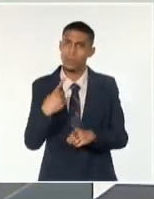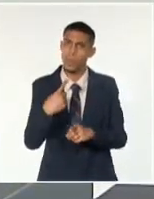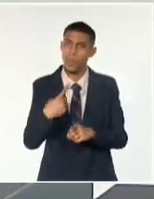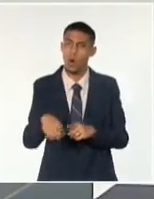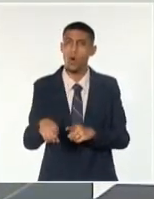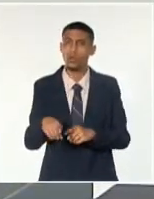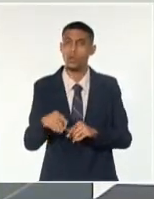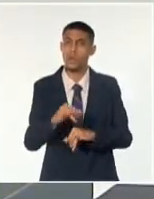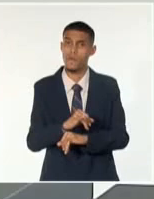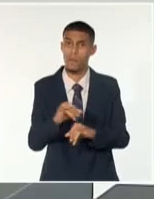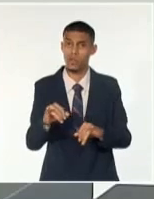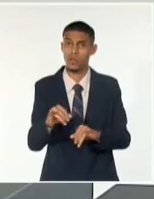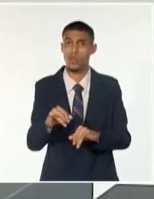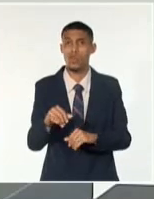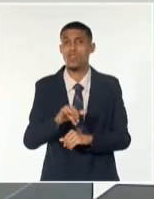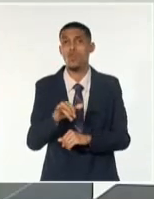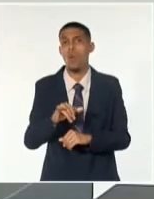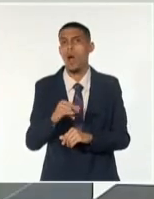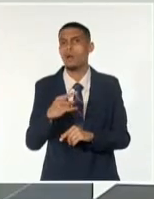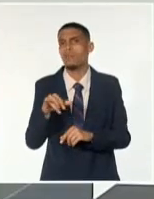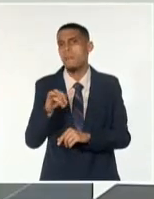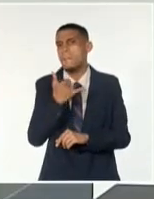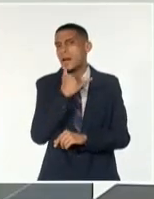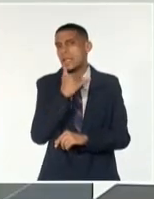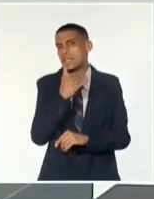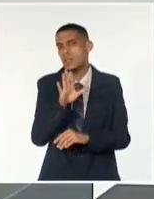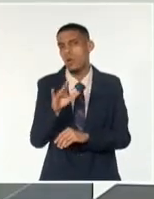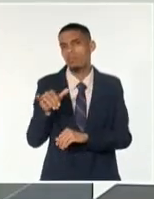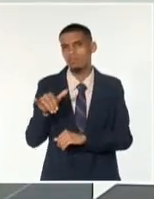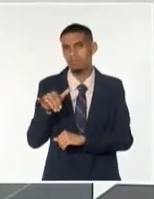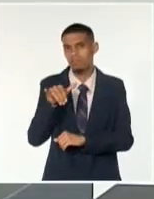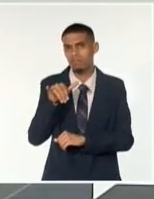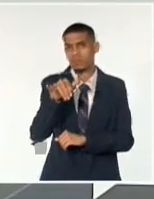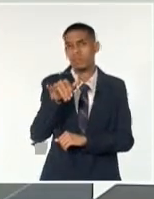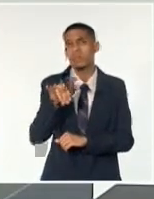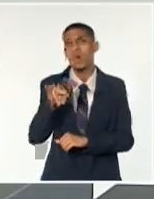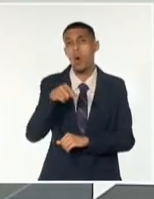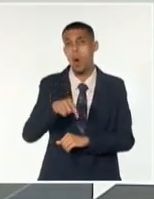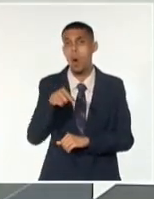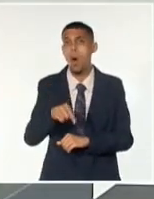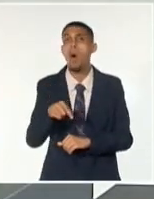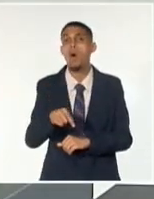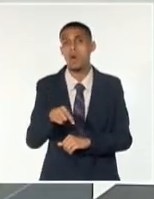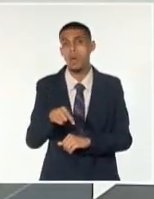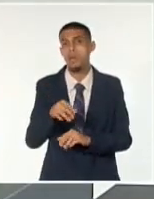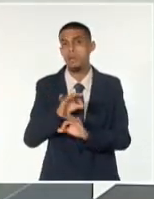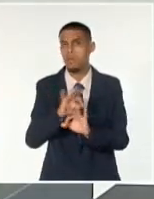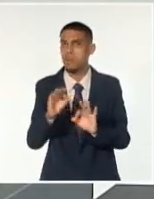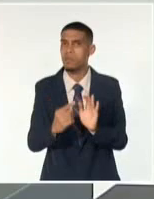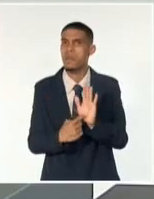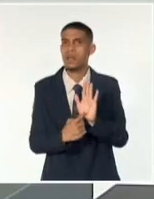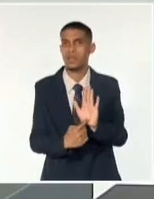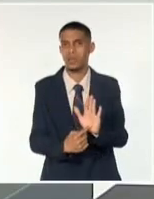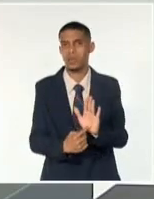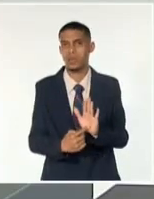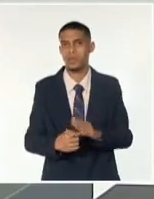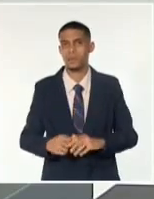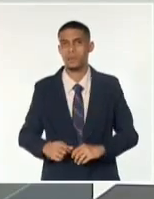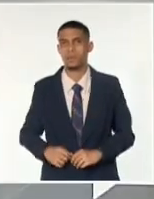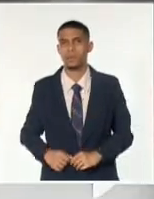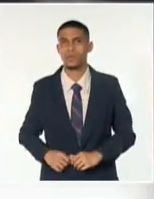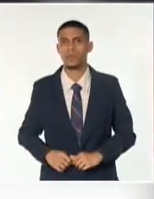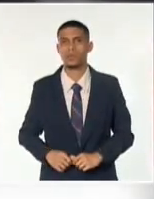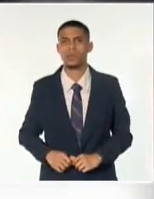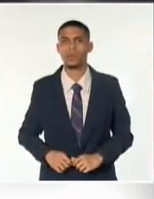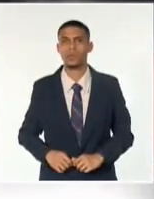esta jornada desde la región española de Huelva, marcando un antes y un después en la exploración espacial europea. Se